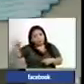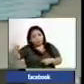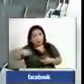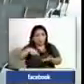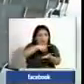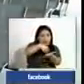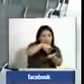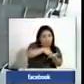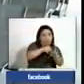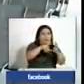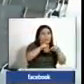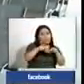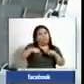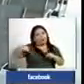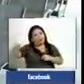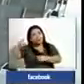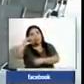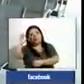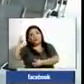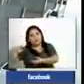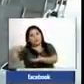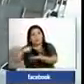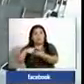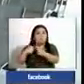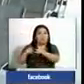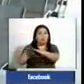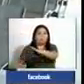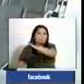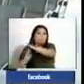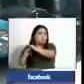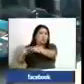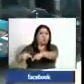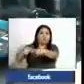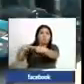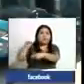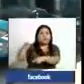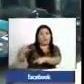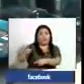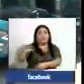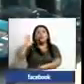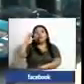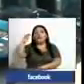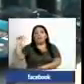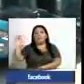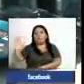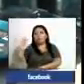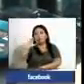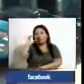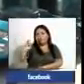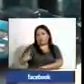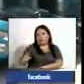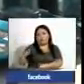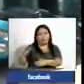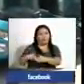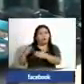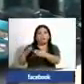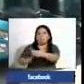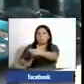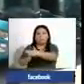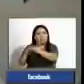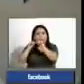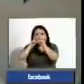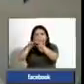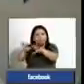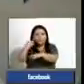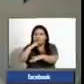San José. Sin embargo, todo cambió con las restricciones migratorias adoptadas por el gobierno de Costa Rica para evitar la propagación de la